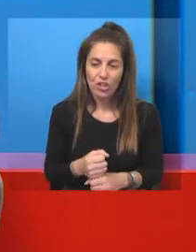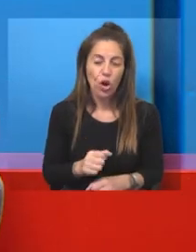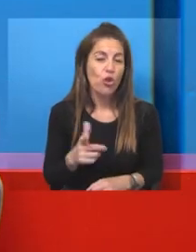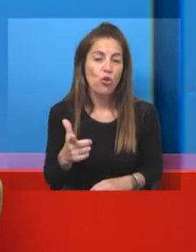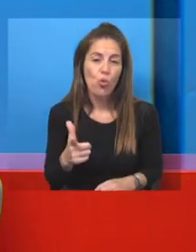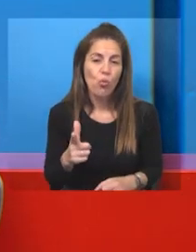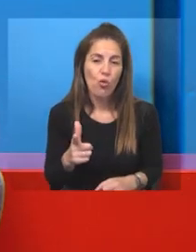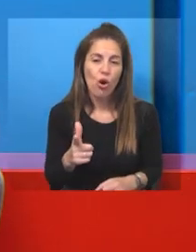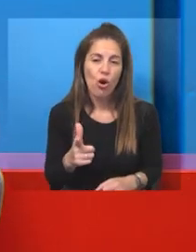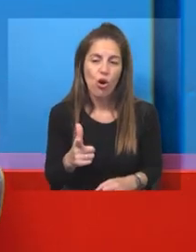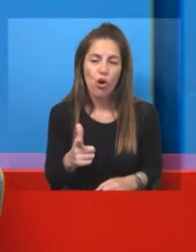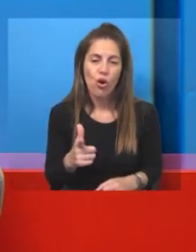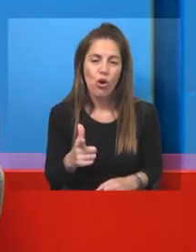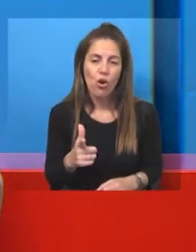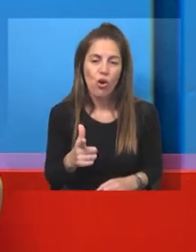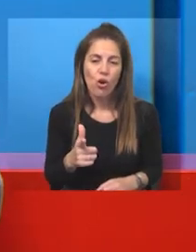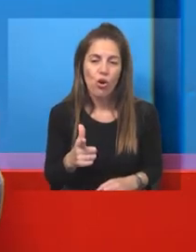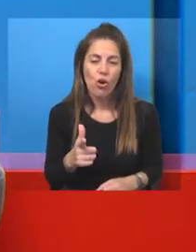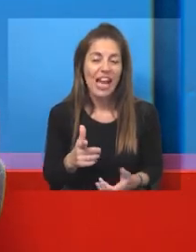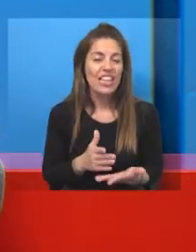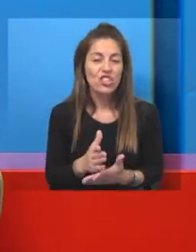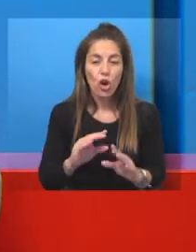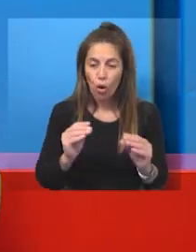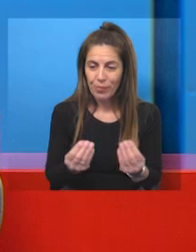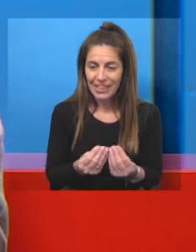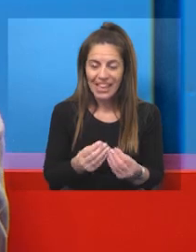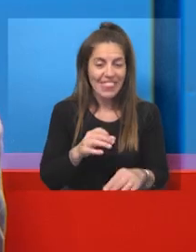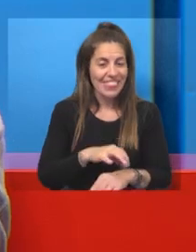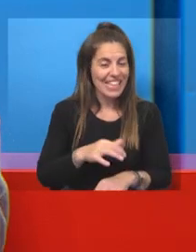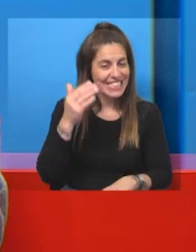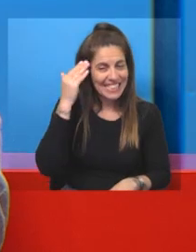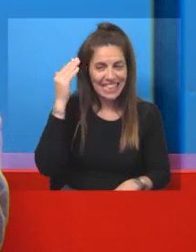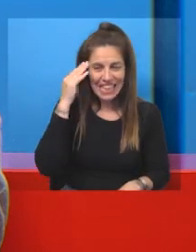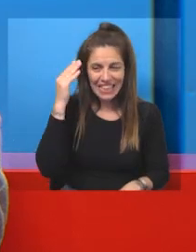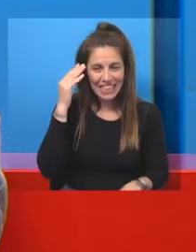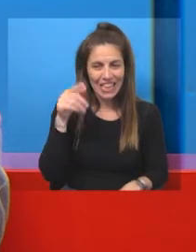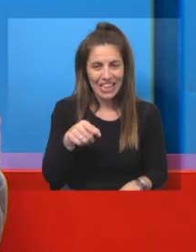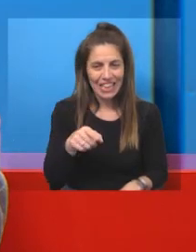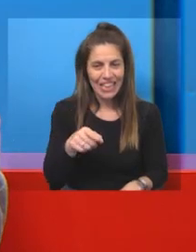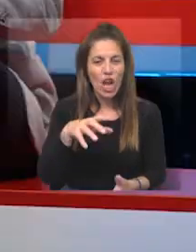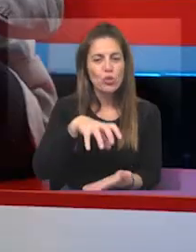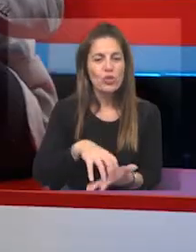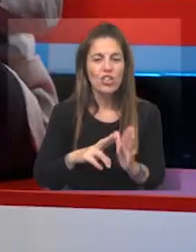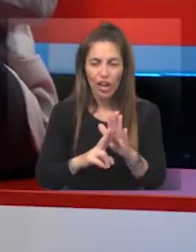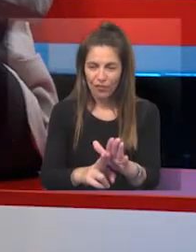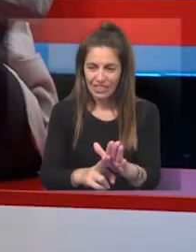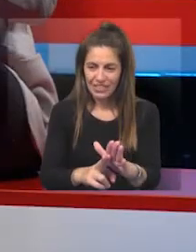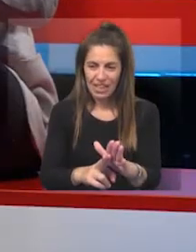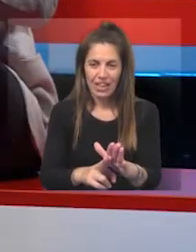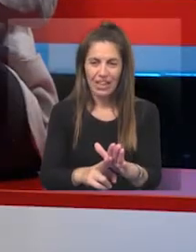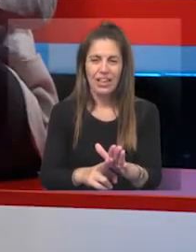hubo cobertura completa de psiquiatría en su centro de referencias que son